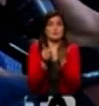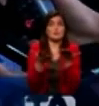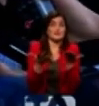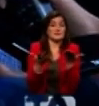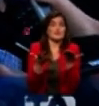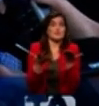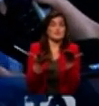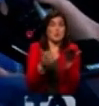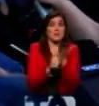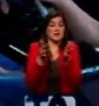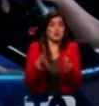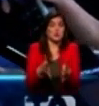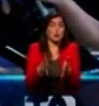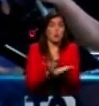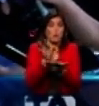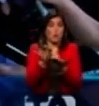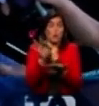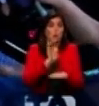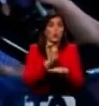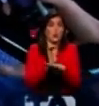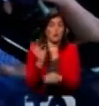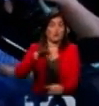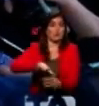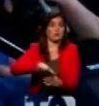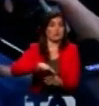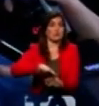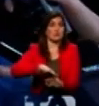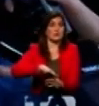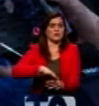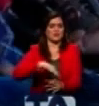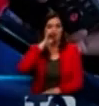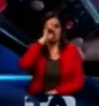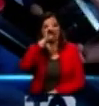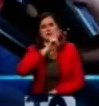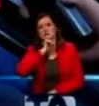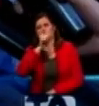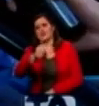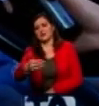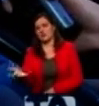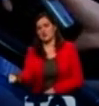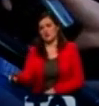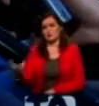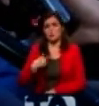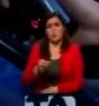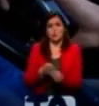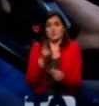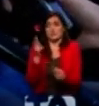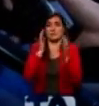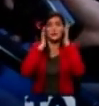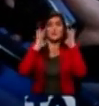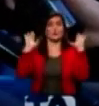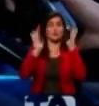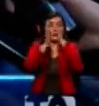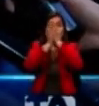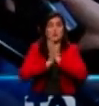los tiene que elegir el pueblo ecuatoriano. Y aparte, eso lo decís, una falta de respeto. Yo no sabía que tenía que renunciar, a menos que me lo